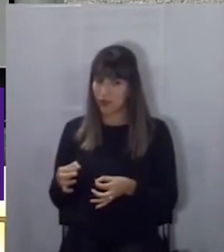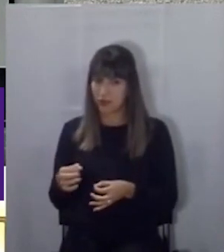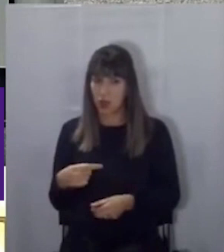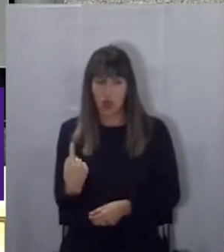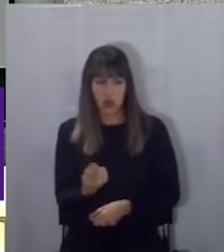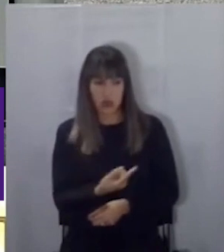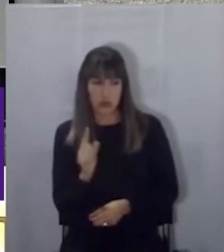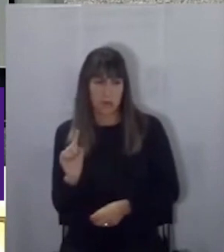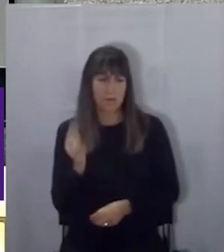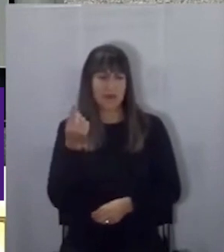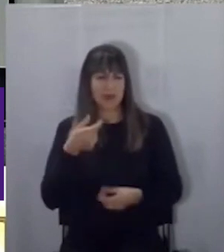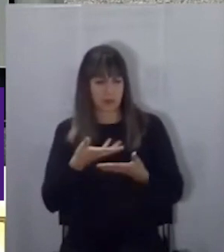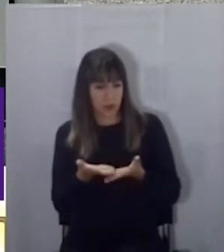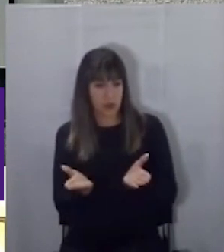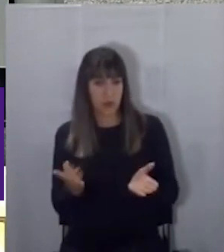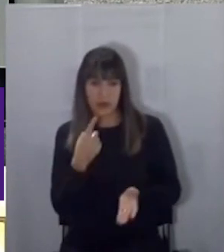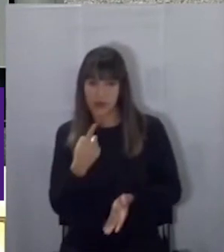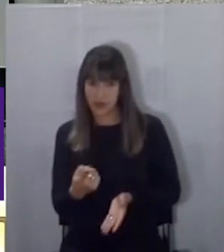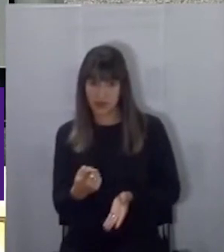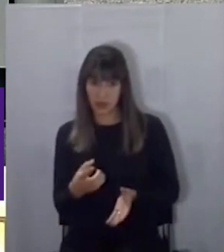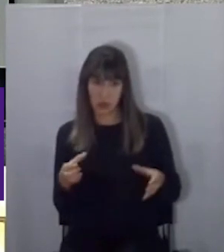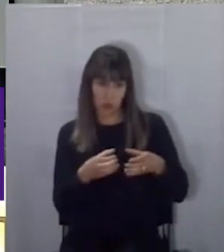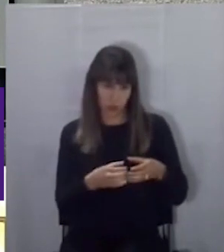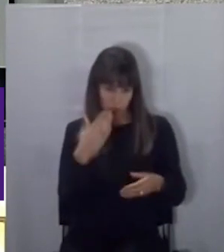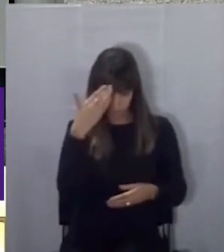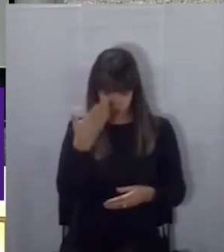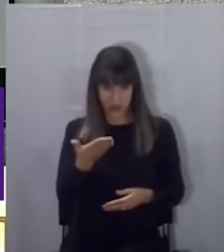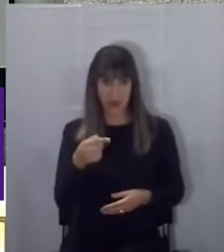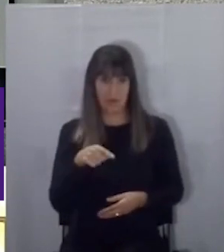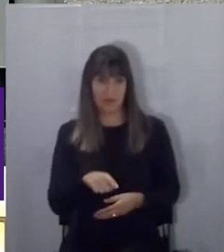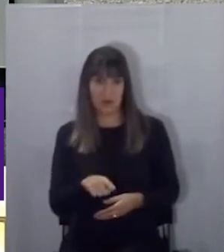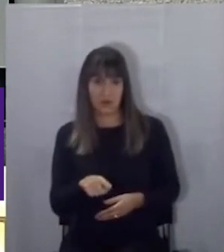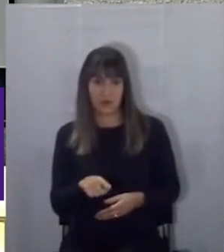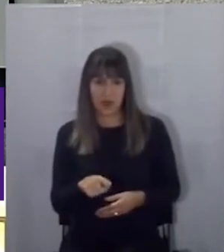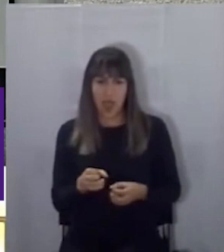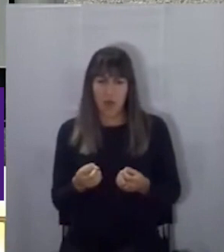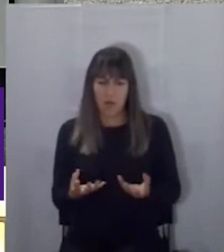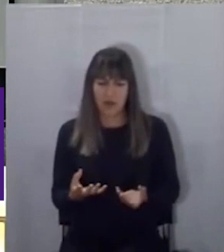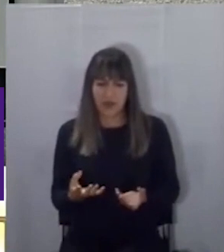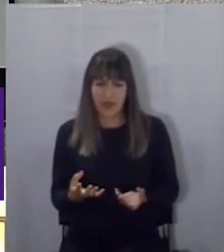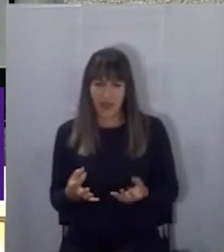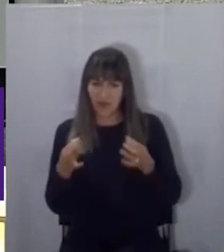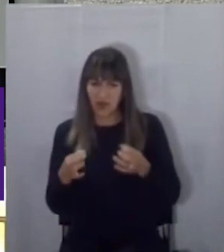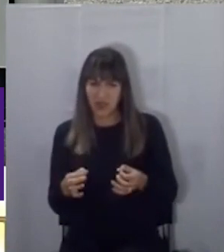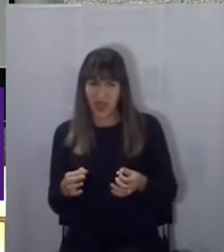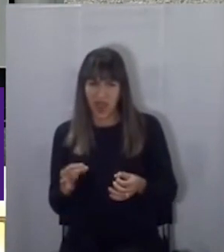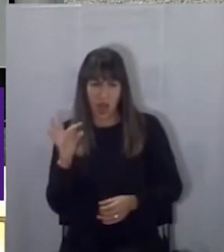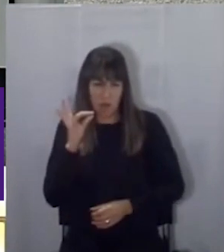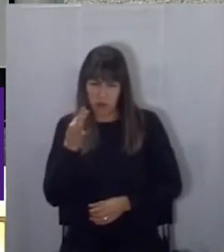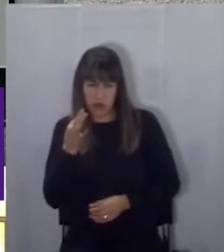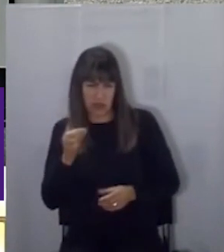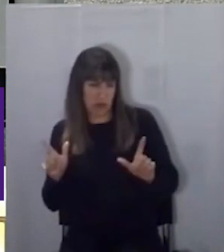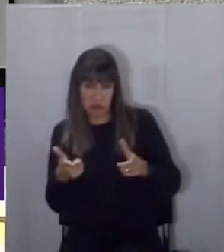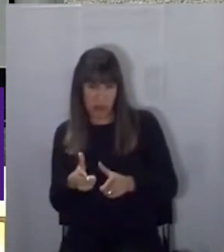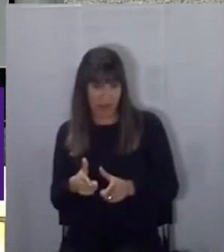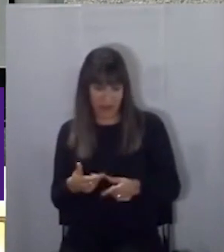presupuestaria, que era un presupuesto desprolijo, que desde el punto de vista formal no estaba bien presentado, y en cuestiones de fondo